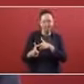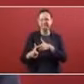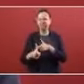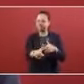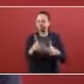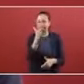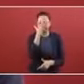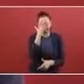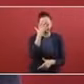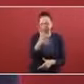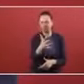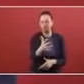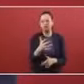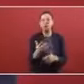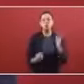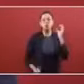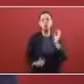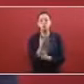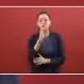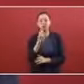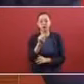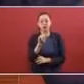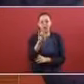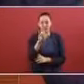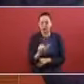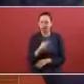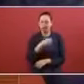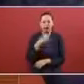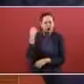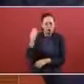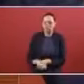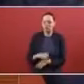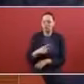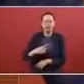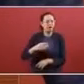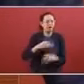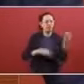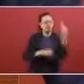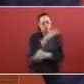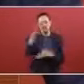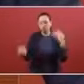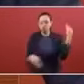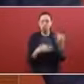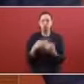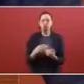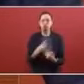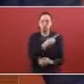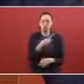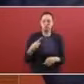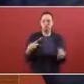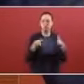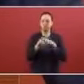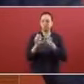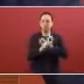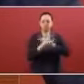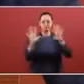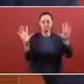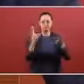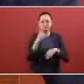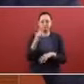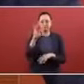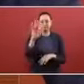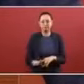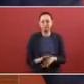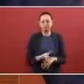está instaurando, la nueva ética pública, nos va a obligar a todos los funcionarios públicos a hacer transparencia total. Del